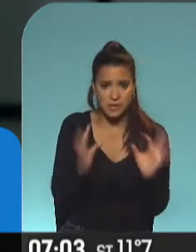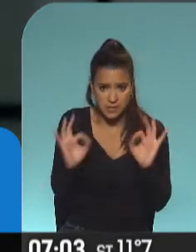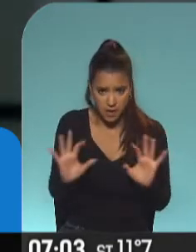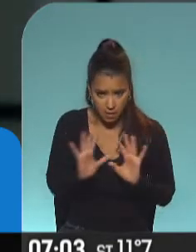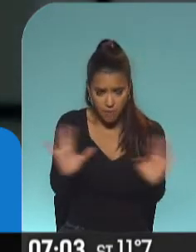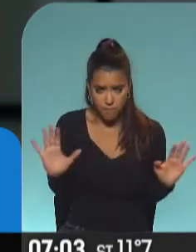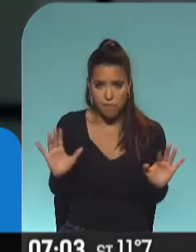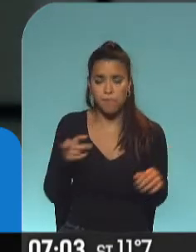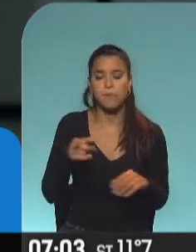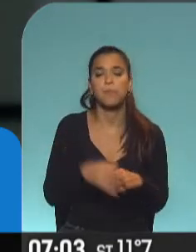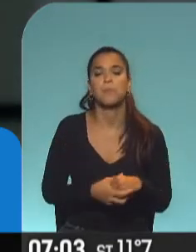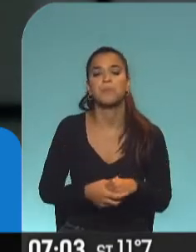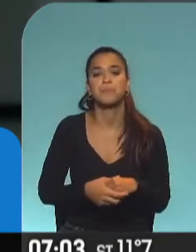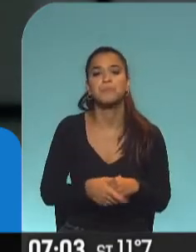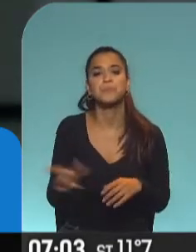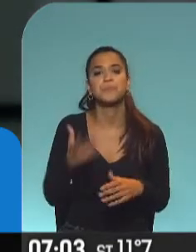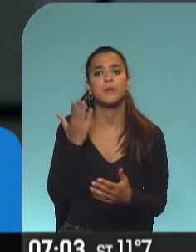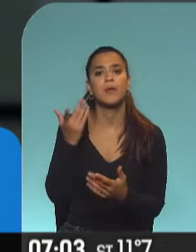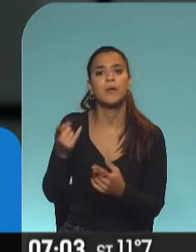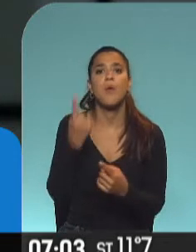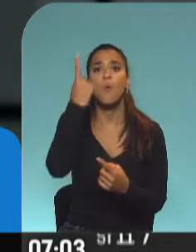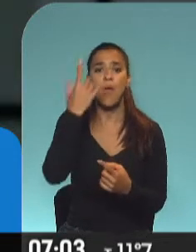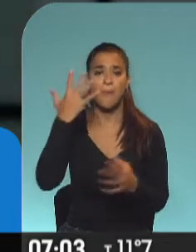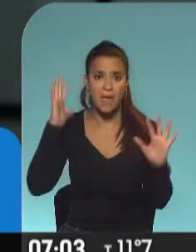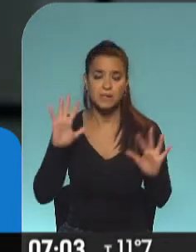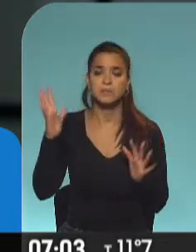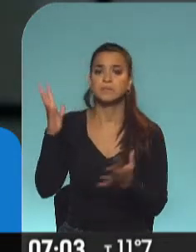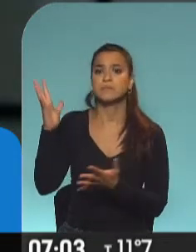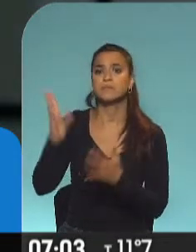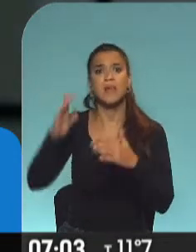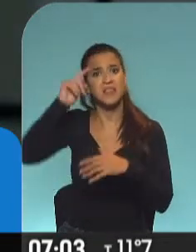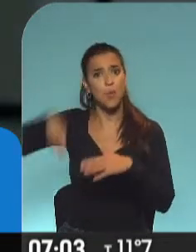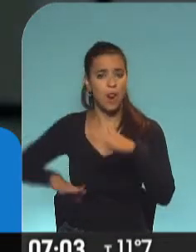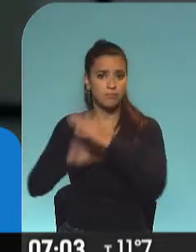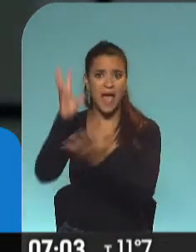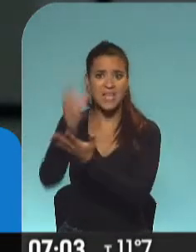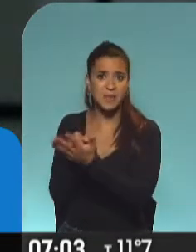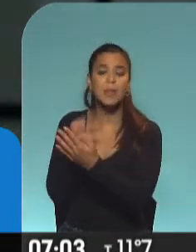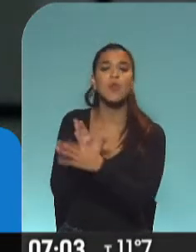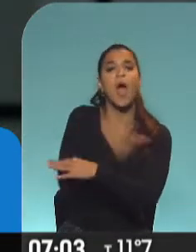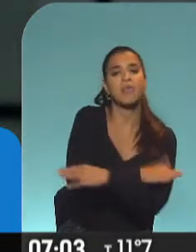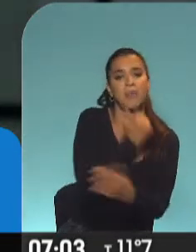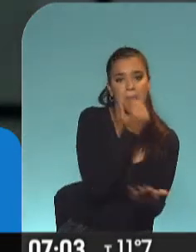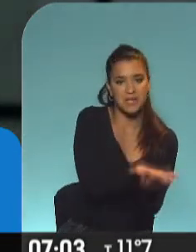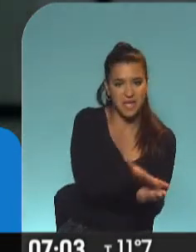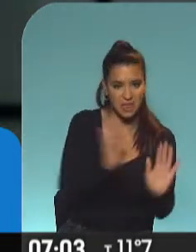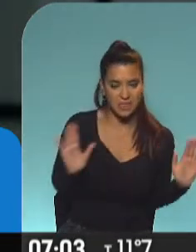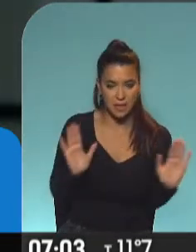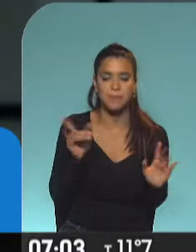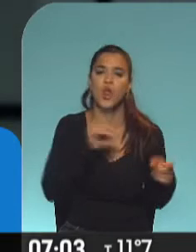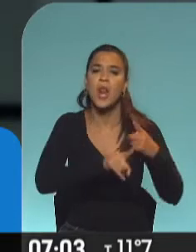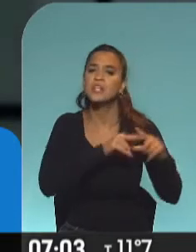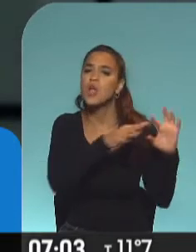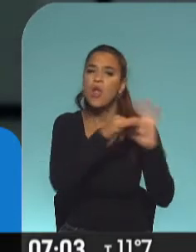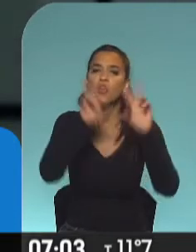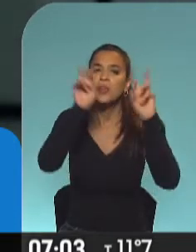que este recurso extraordinario fuera aceptado por el máximo tribunal, y que está relacionado por otras cuestiones. En principio,